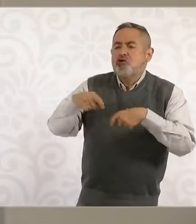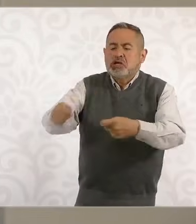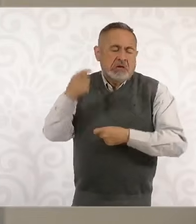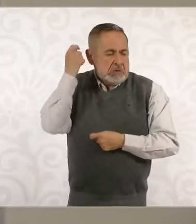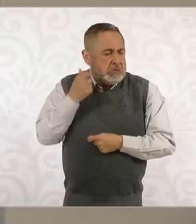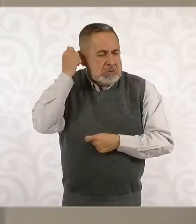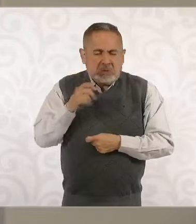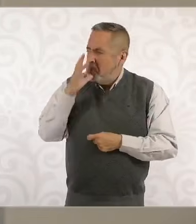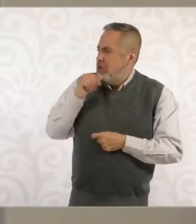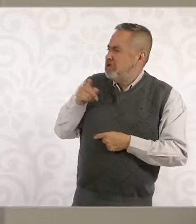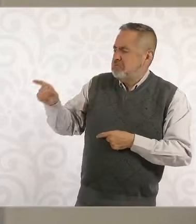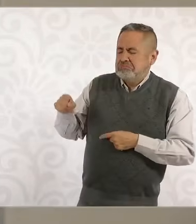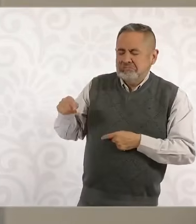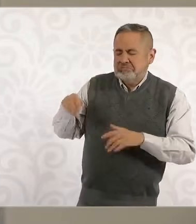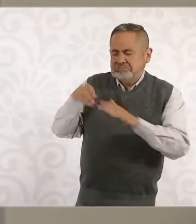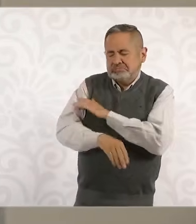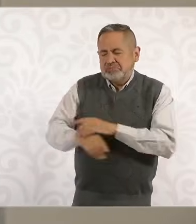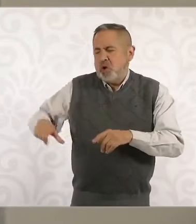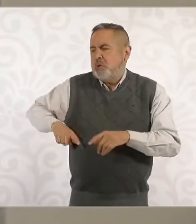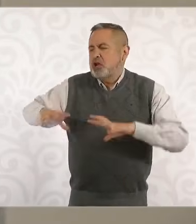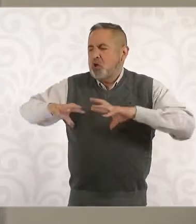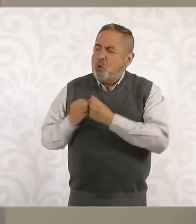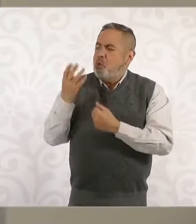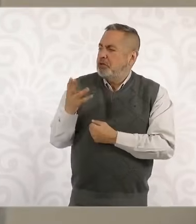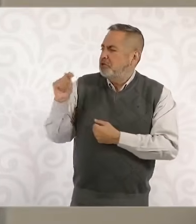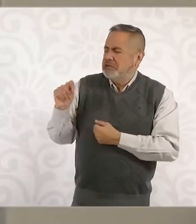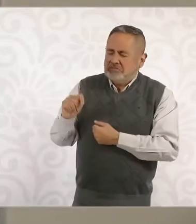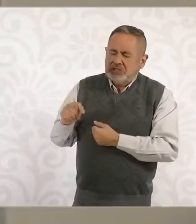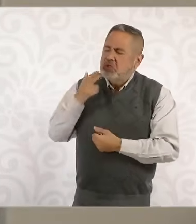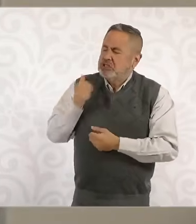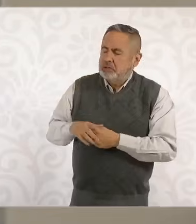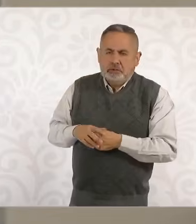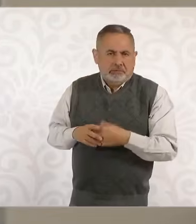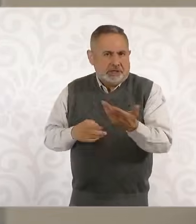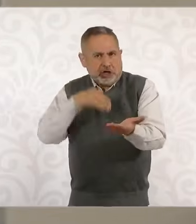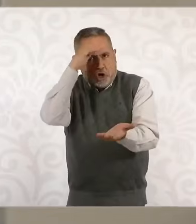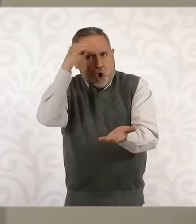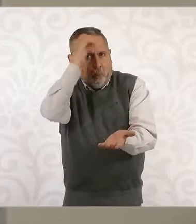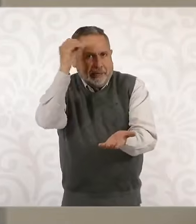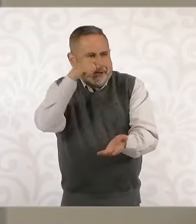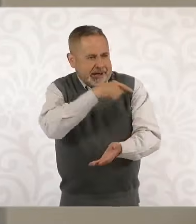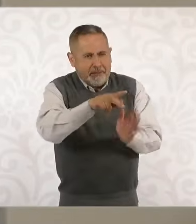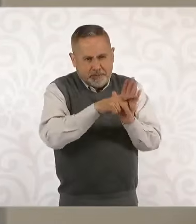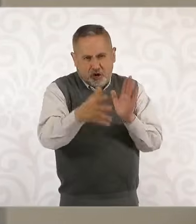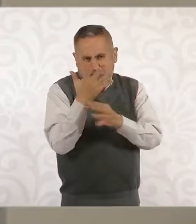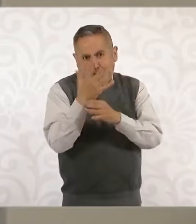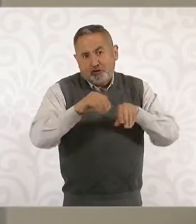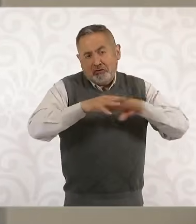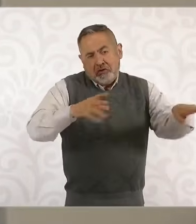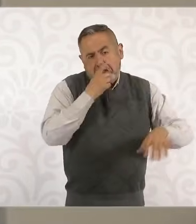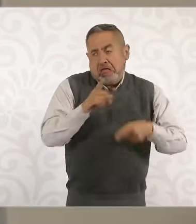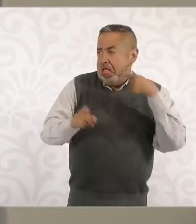establecidos durante los gobiernos de la 4T. ¿Qué opinión le merece esta visión alarmista, Presidenta, considerando que pues